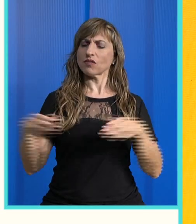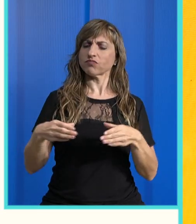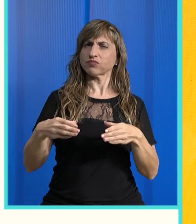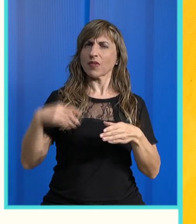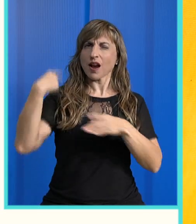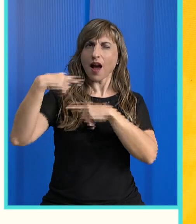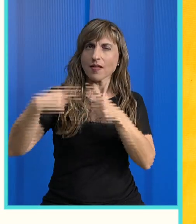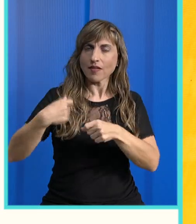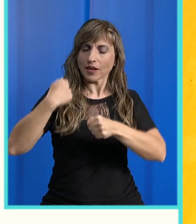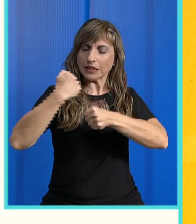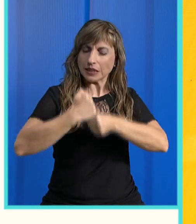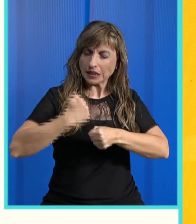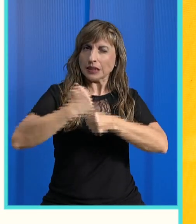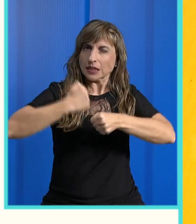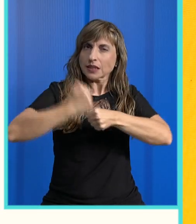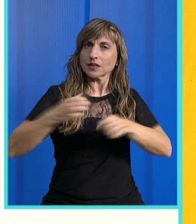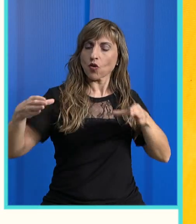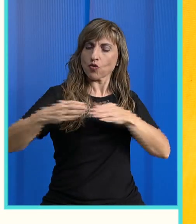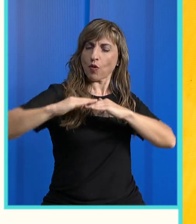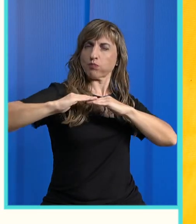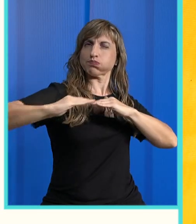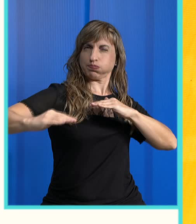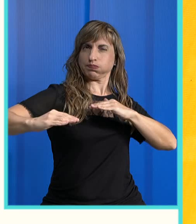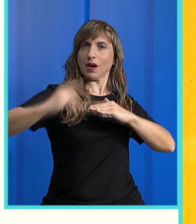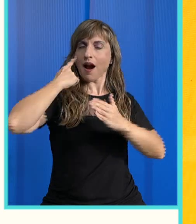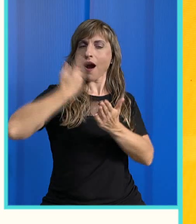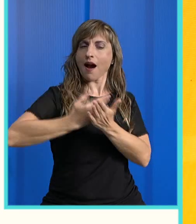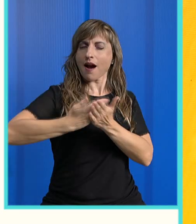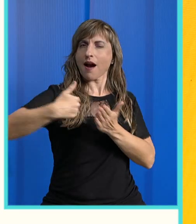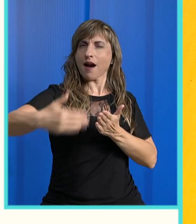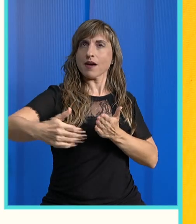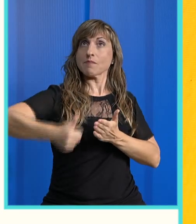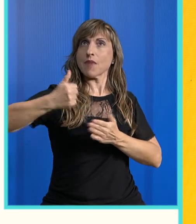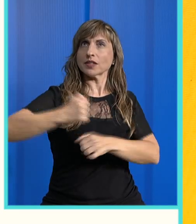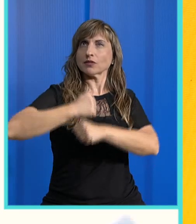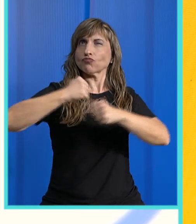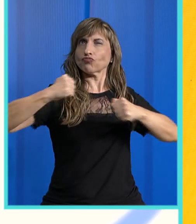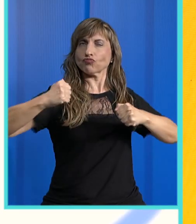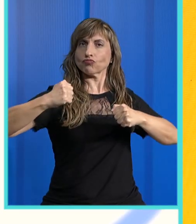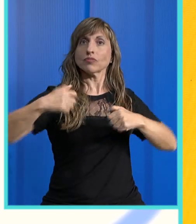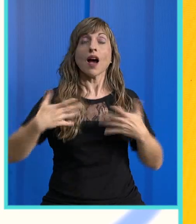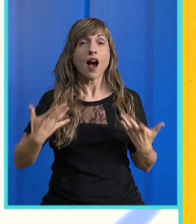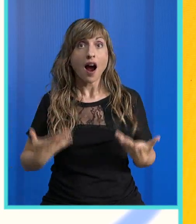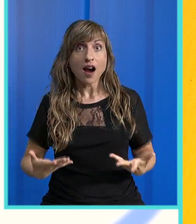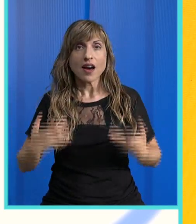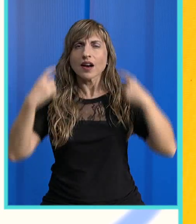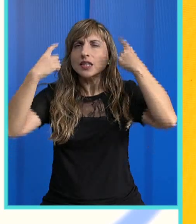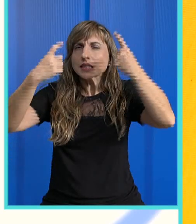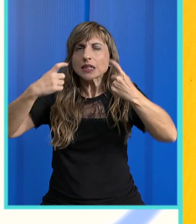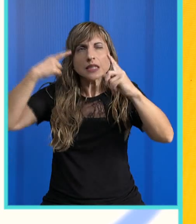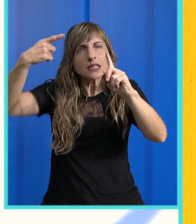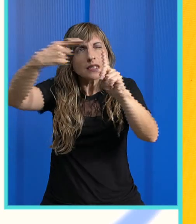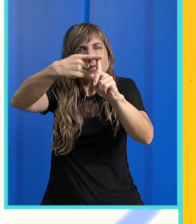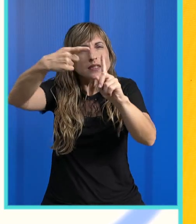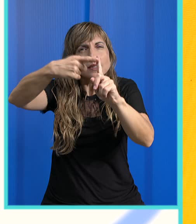su empeño en consolidar el grupo y garantizar su futuro y expandirnos más. A día de hoy estamos ya intentando ir más